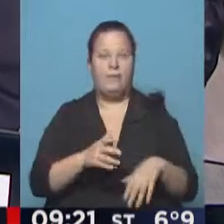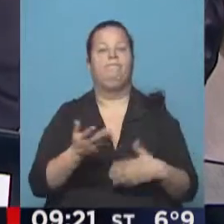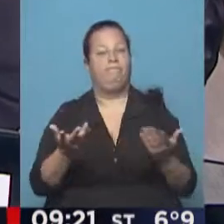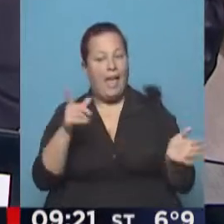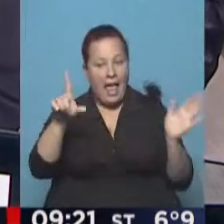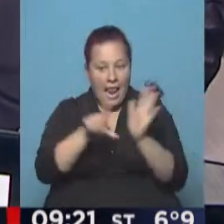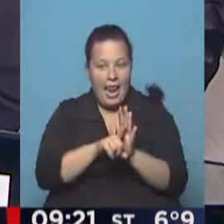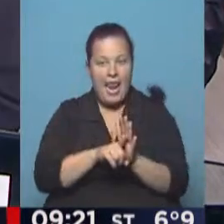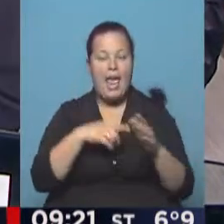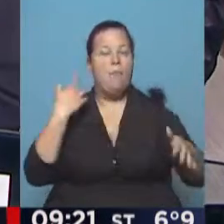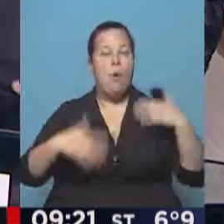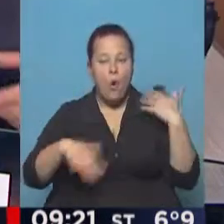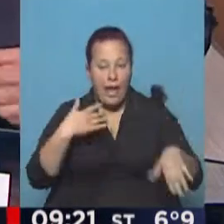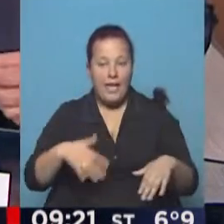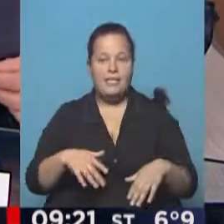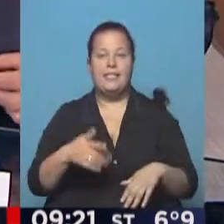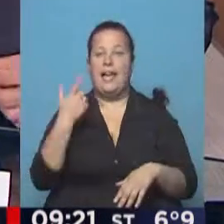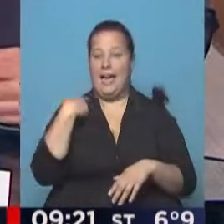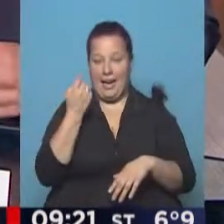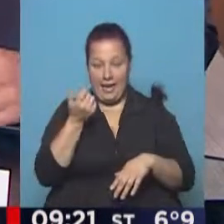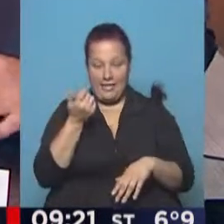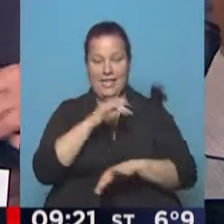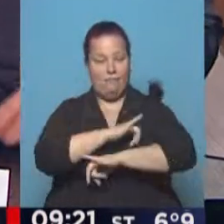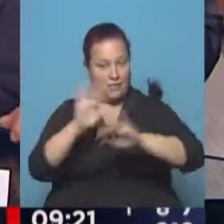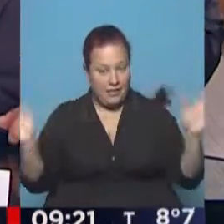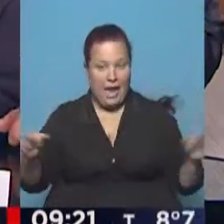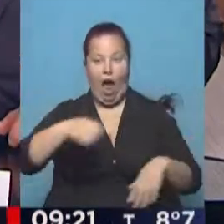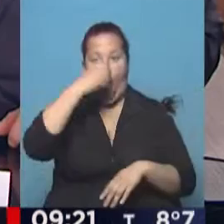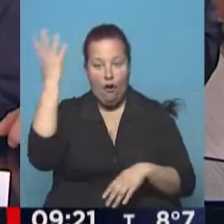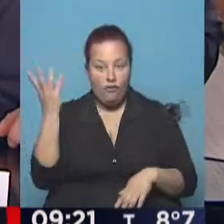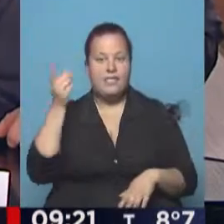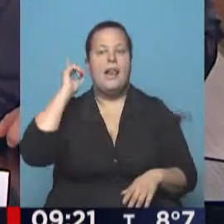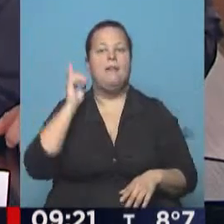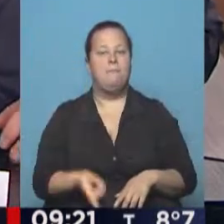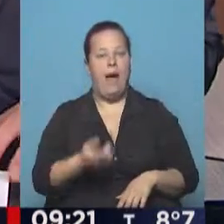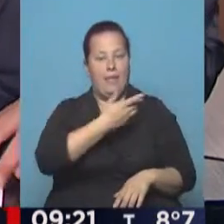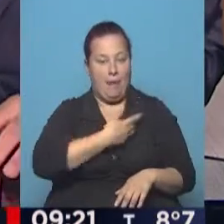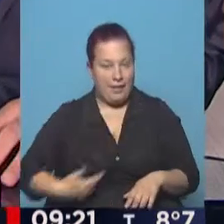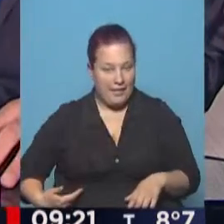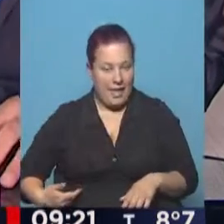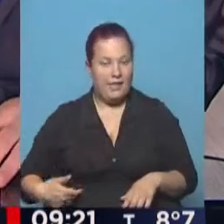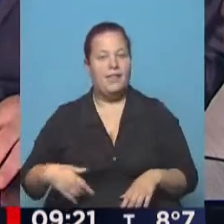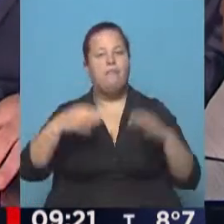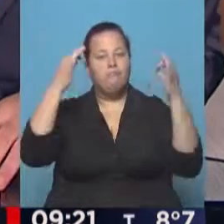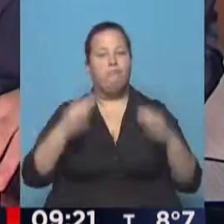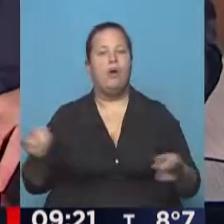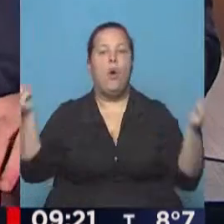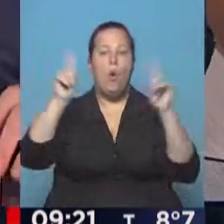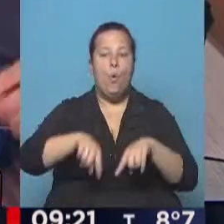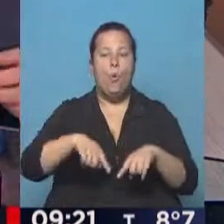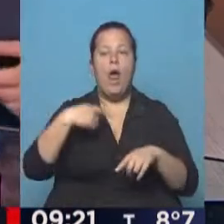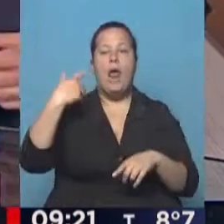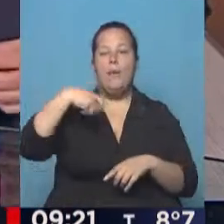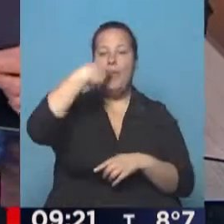días. Por decreto de necesidad y urgencia, recién ya se conoció oficialmente la decisión del presidente de oficializar el reintegro a las